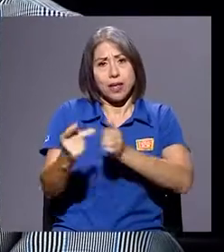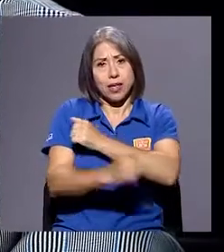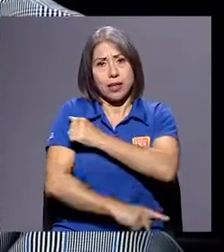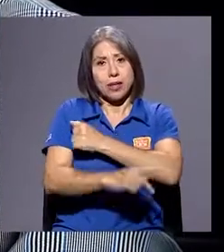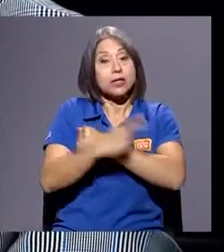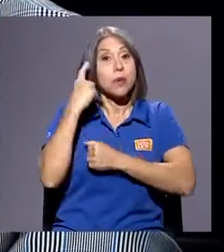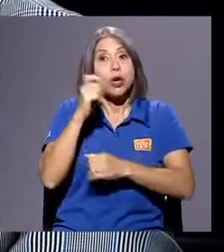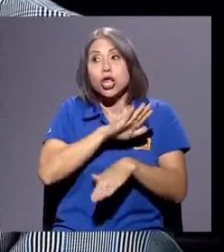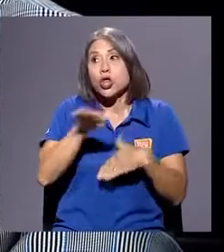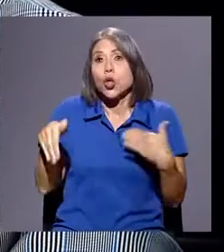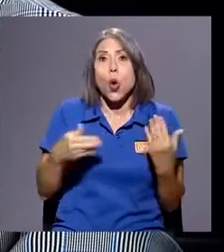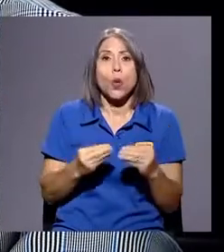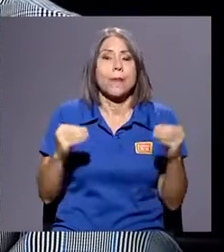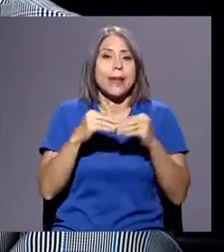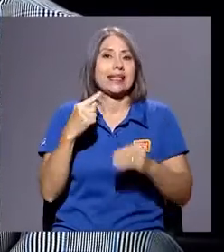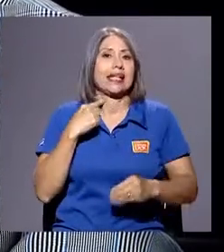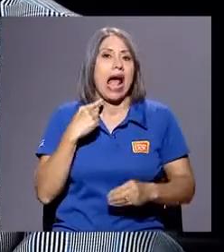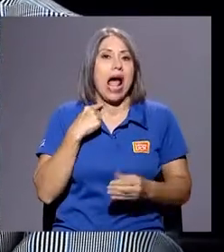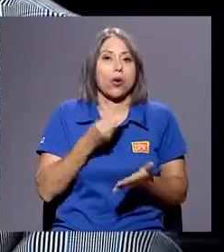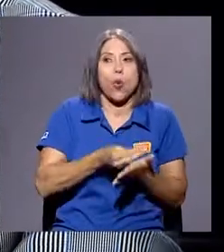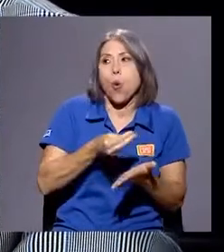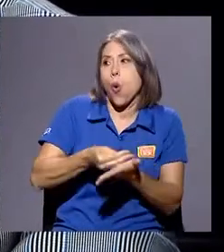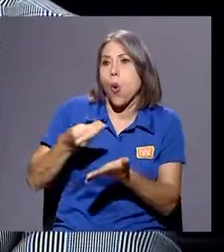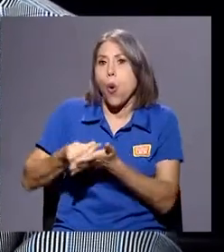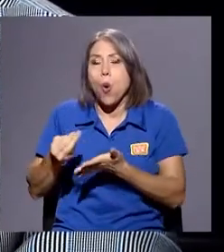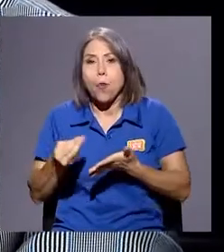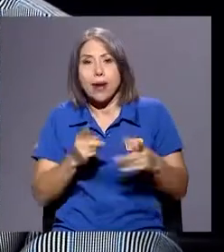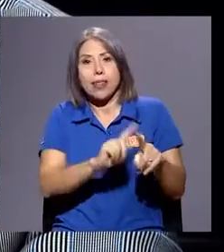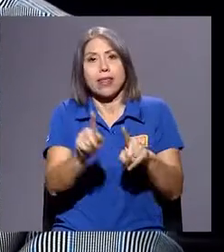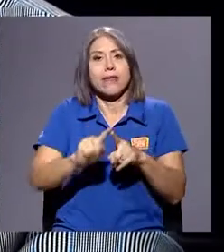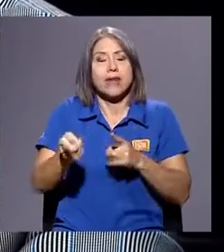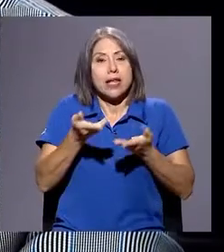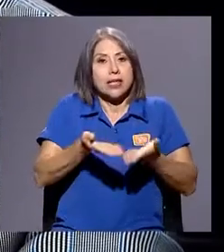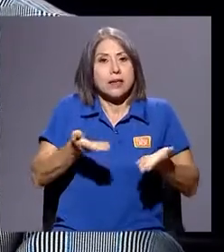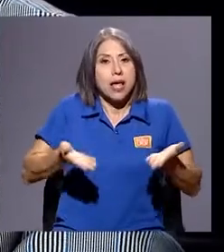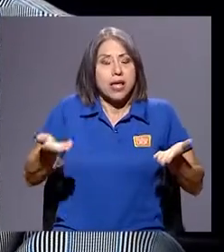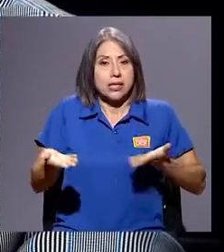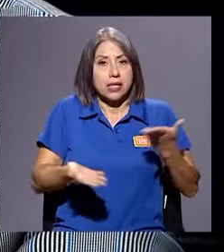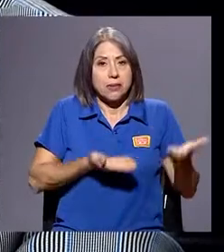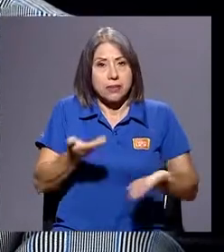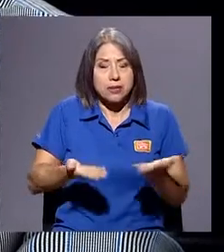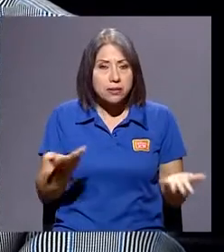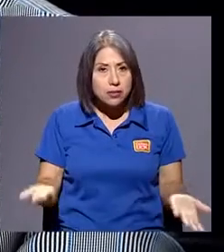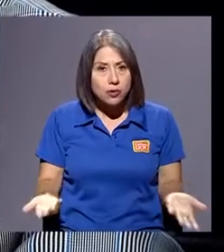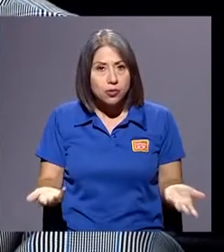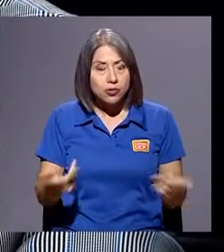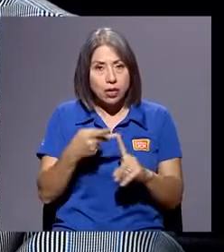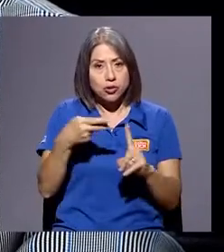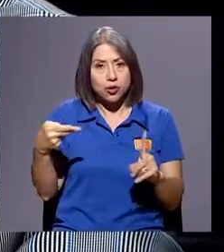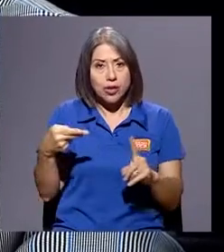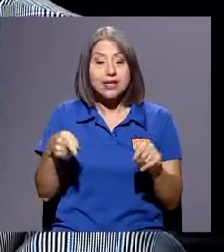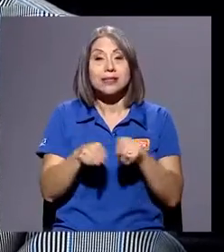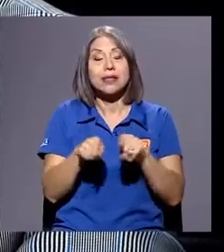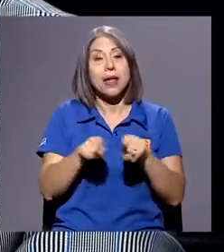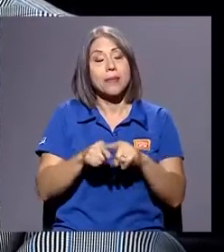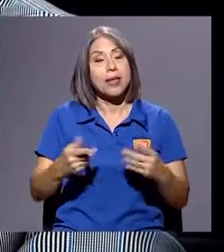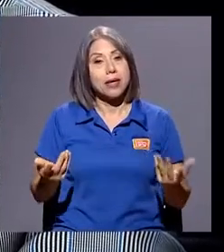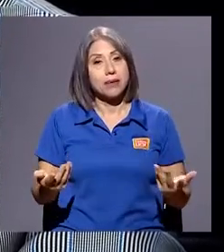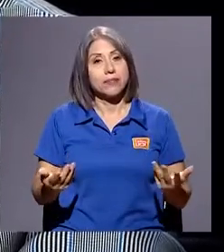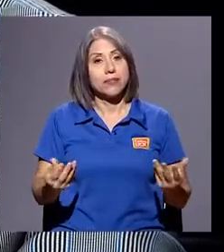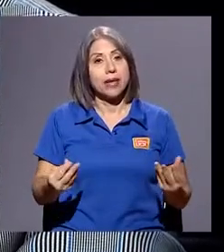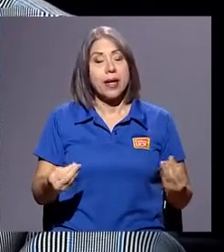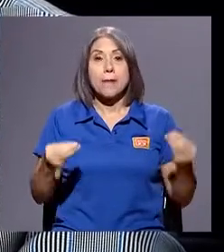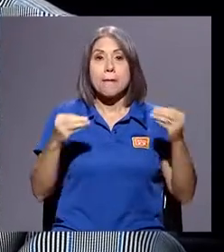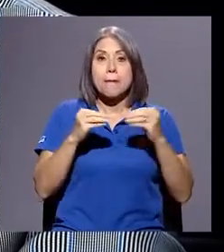todo se nos hace más caro la compra de la adquisición de bienes y servicios por parte de los hoteles. Y por otro lado, pues también se hace